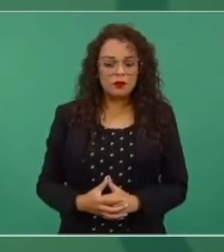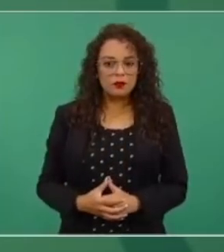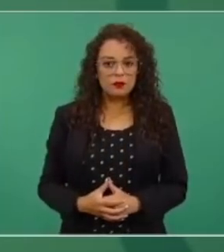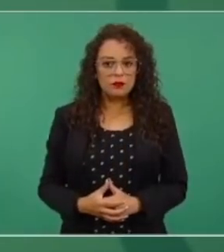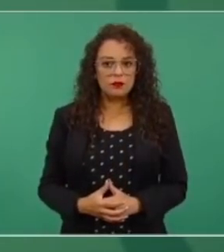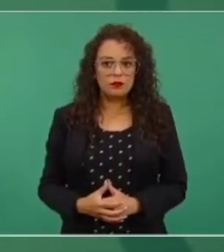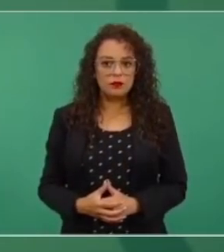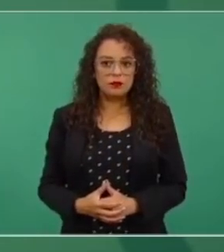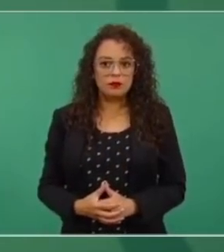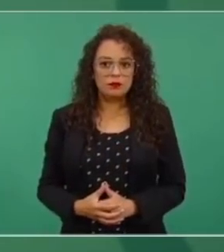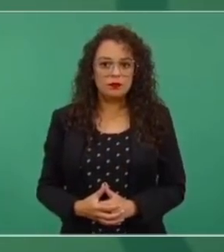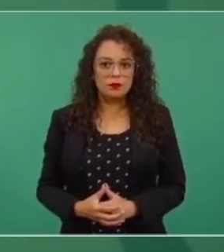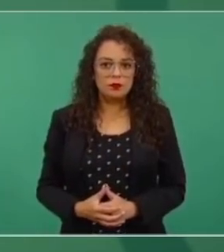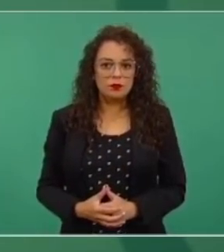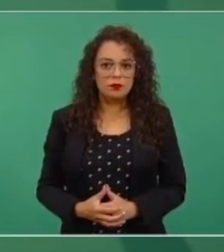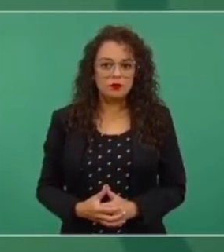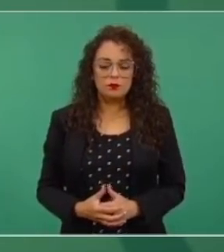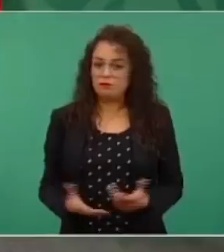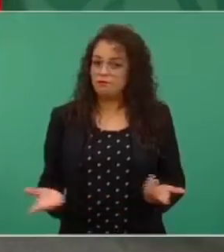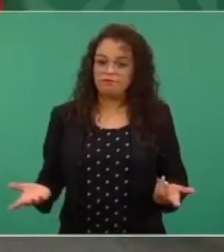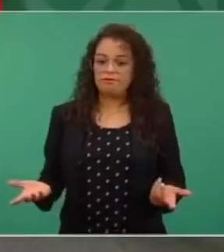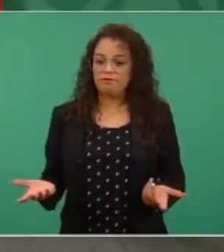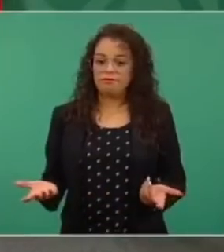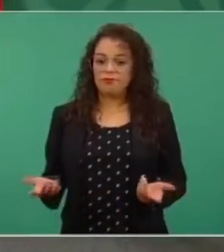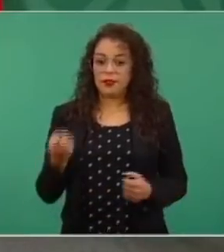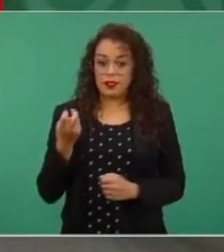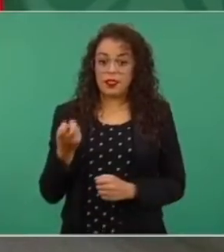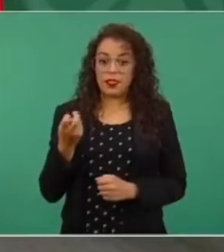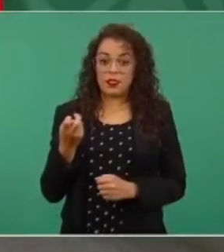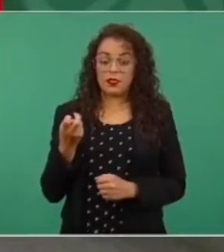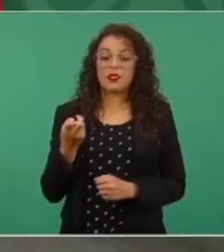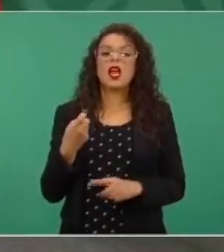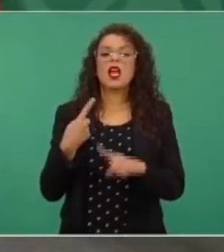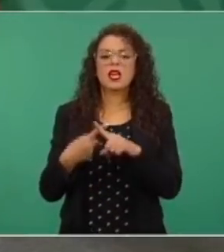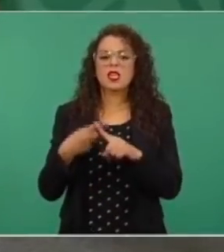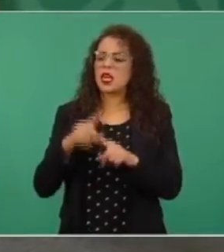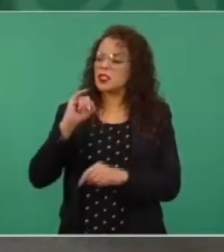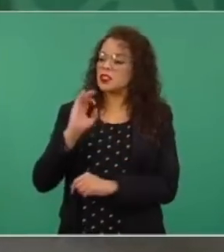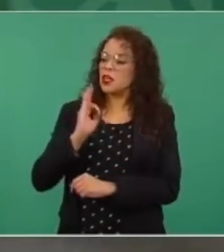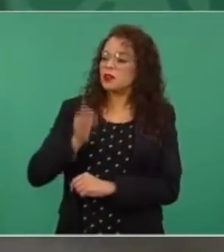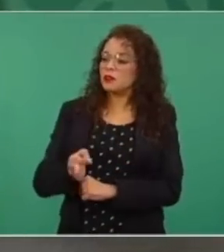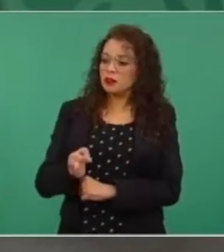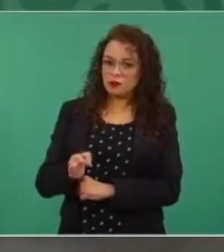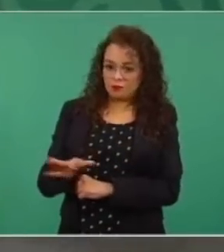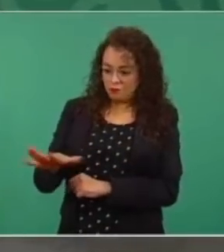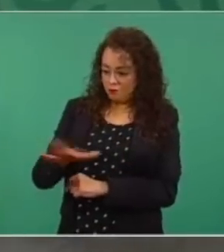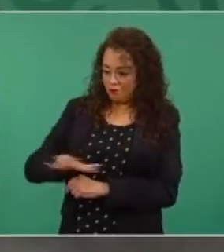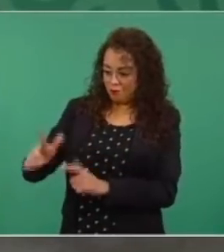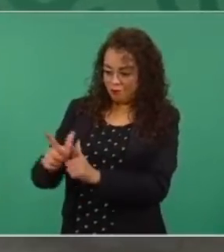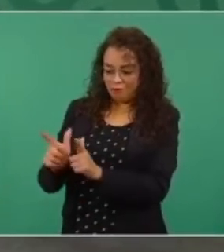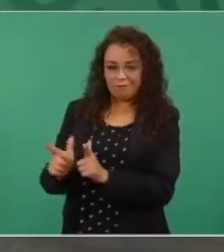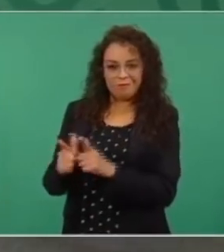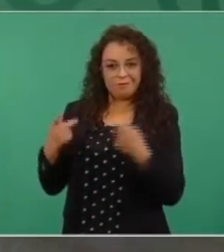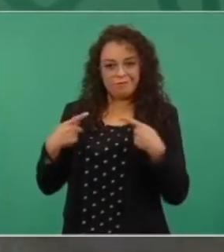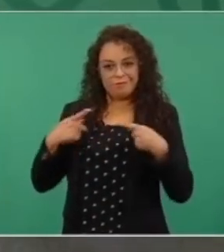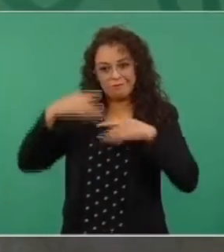Pues eso lo permite el conservadurismo, porque ellos